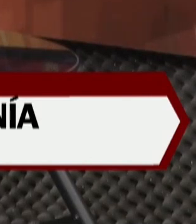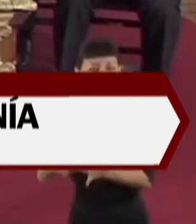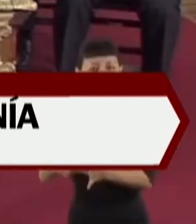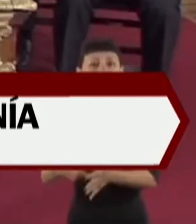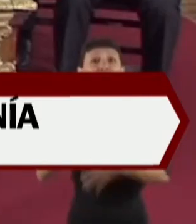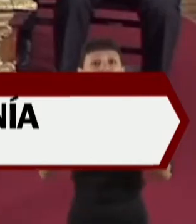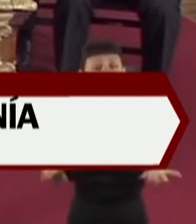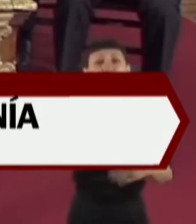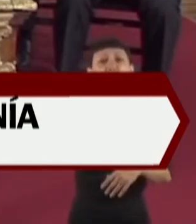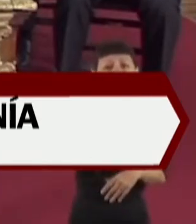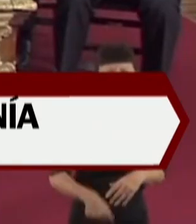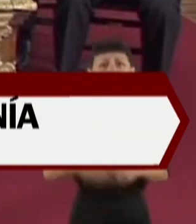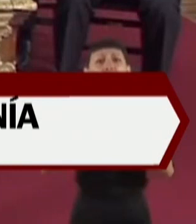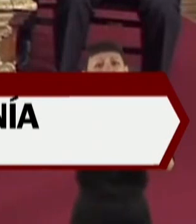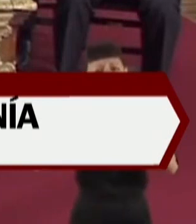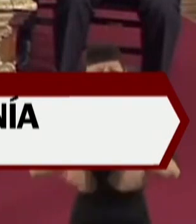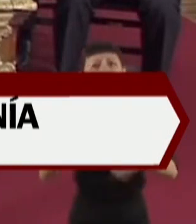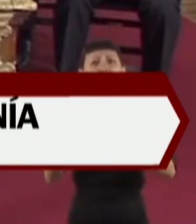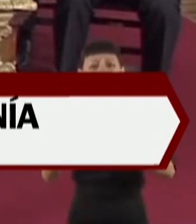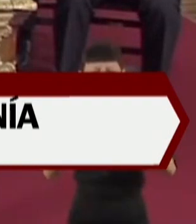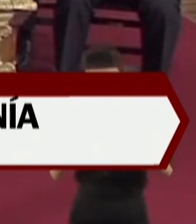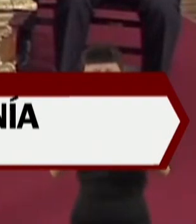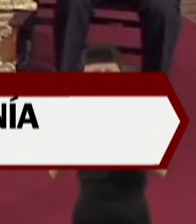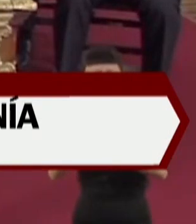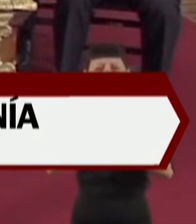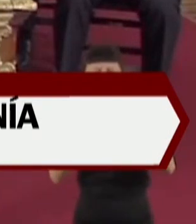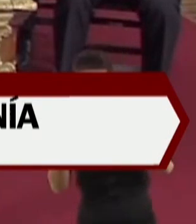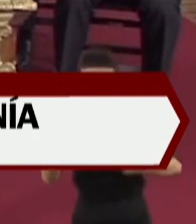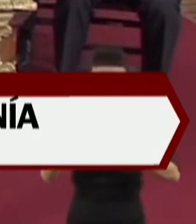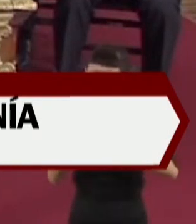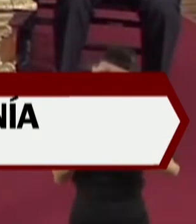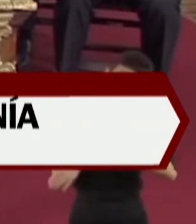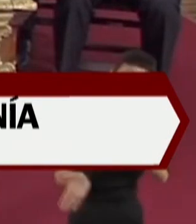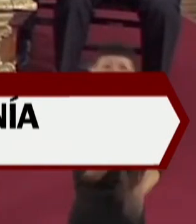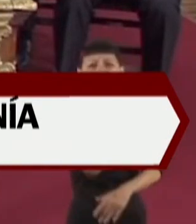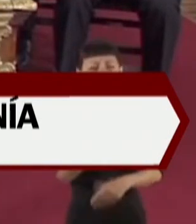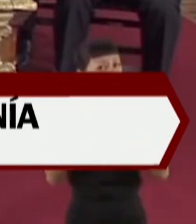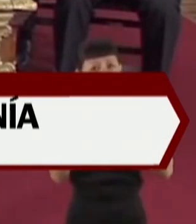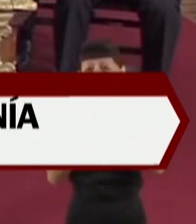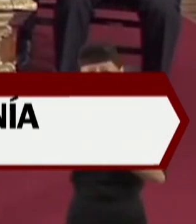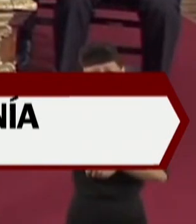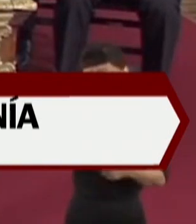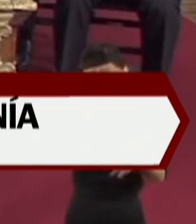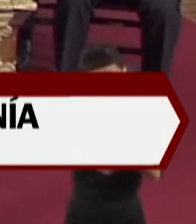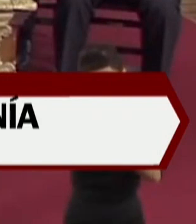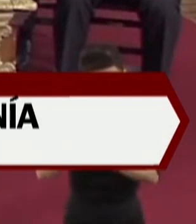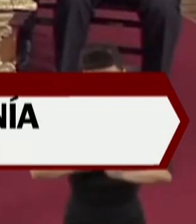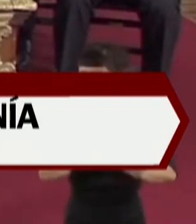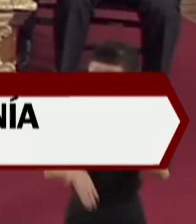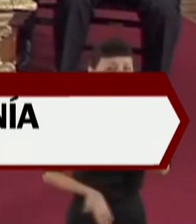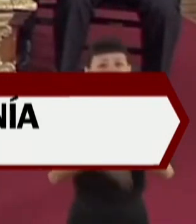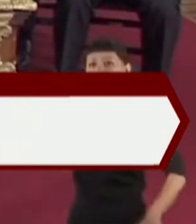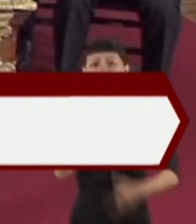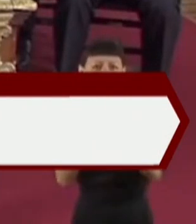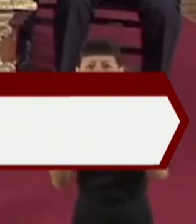paritaria, empezar a recomponer el salario de todos. Los mismos, la mitad de la población están